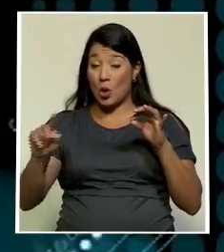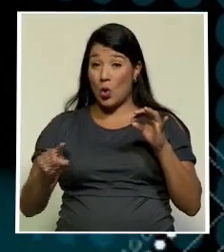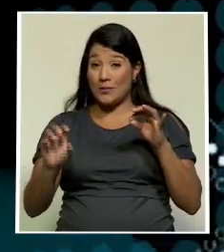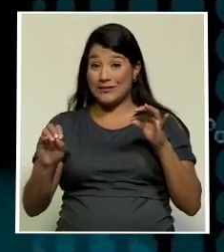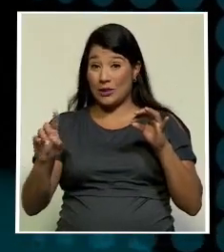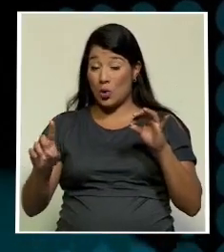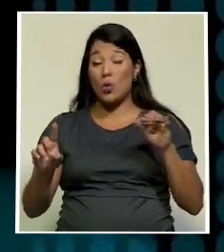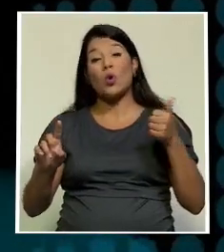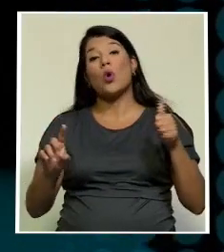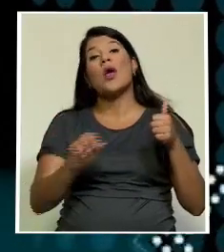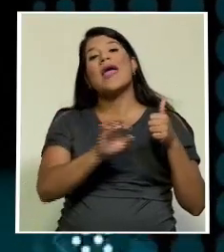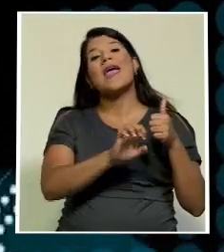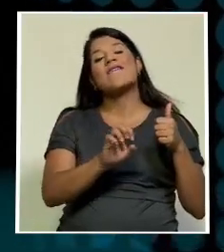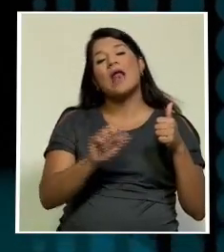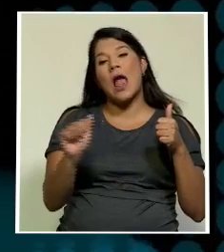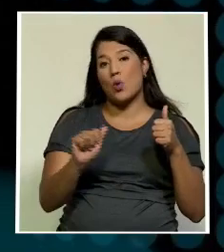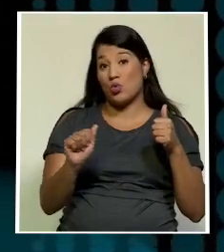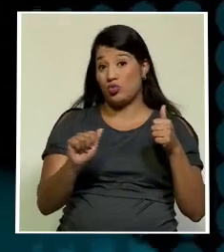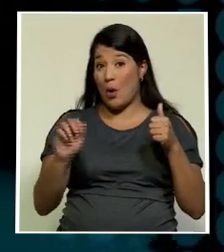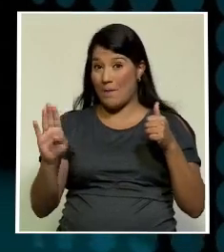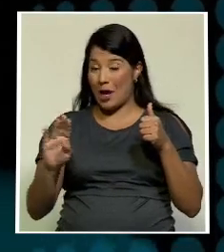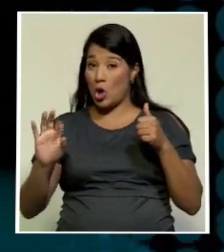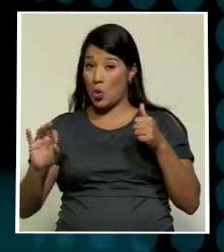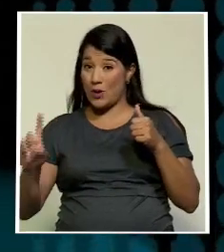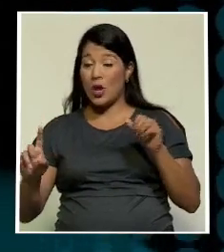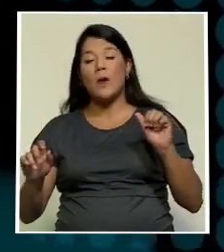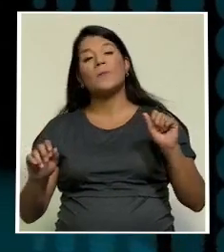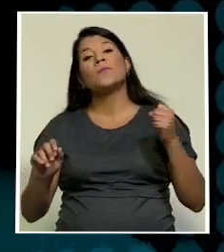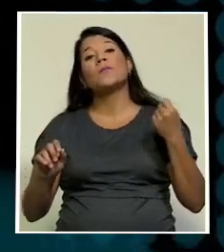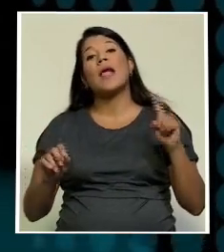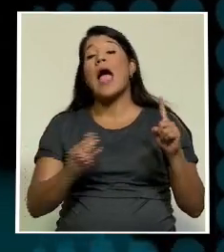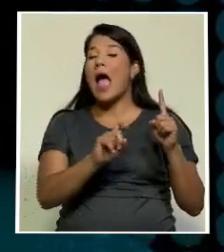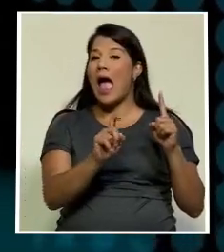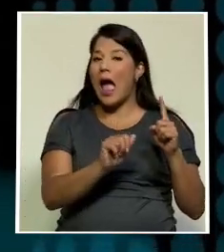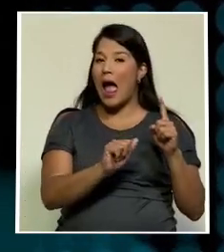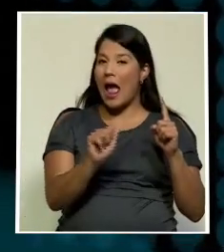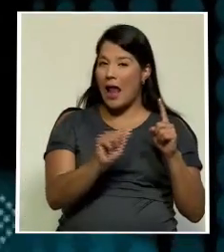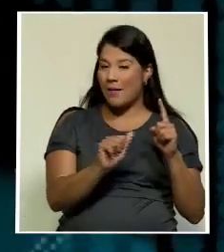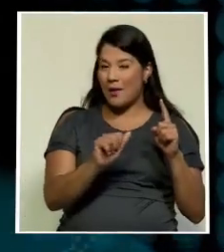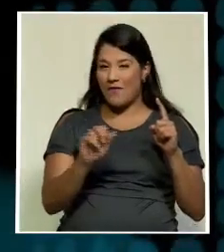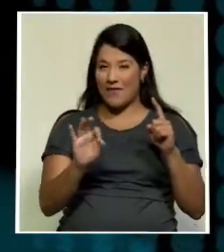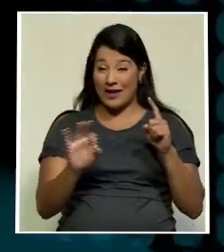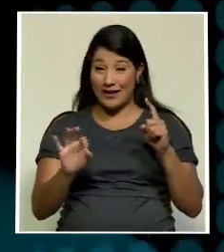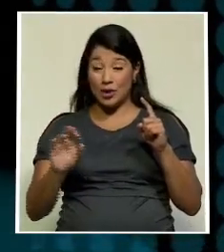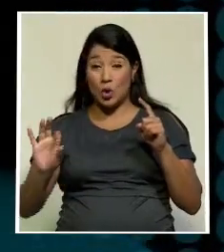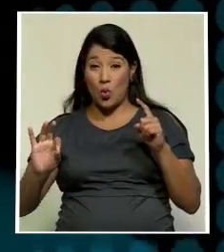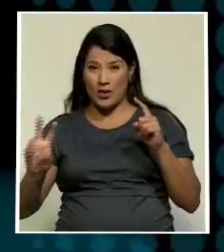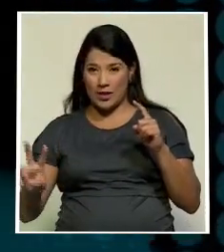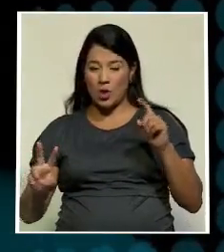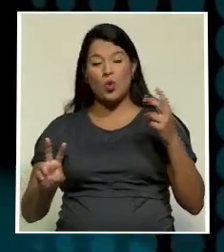Eduardo Acuña Blanco 91, Álvaro Fernández Cubero Pérez 91, Juan Gabriel Hidalgo Hernández